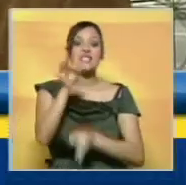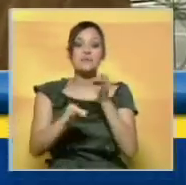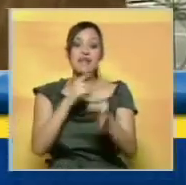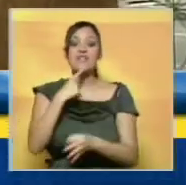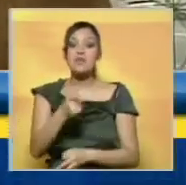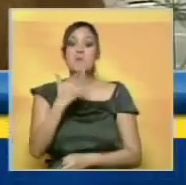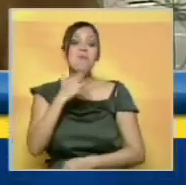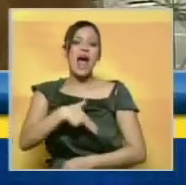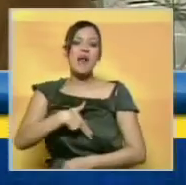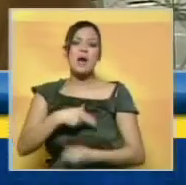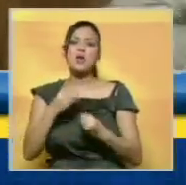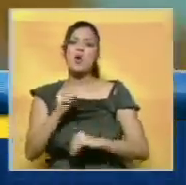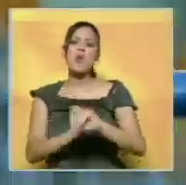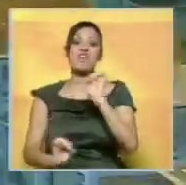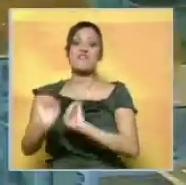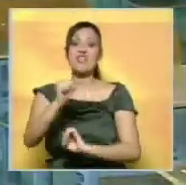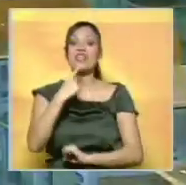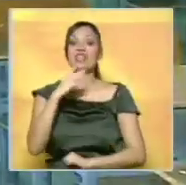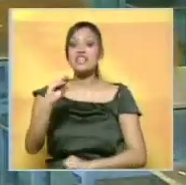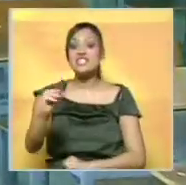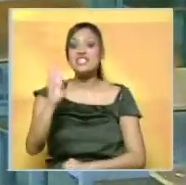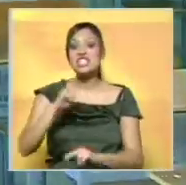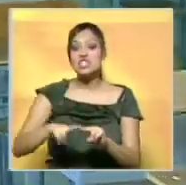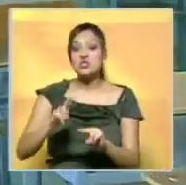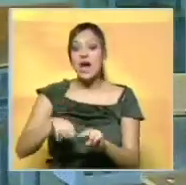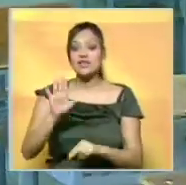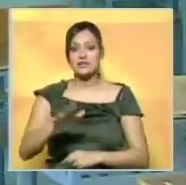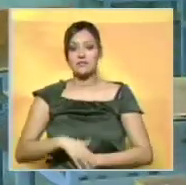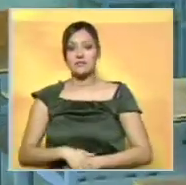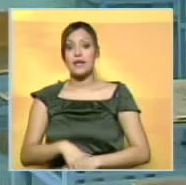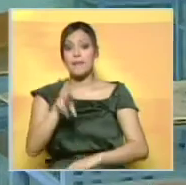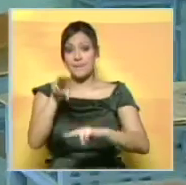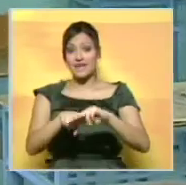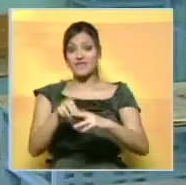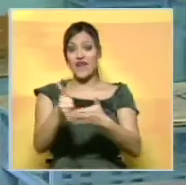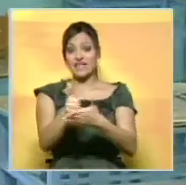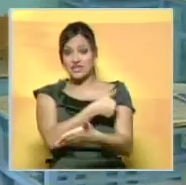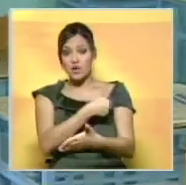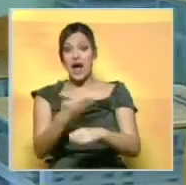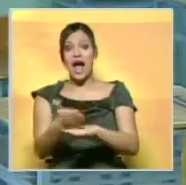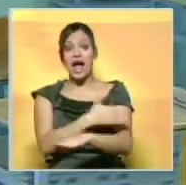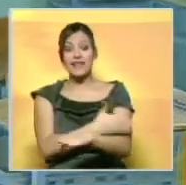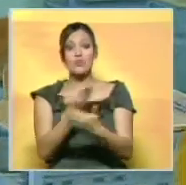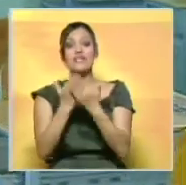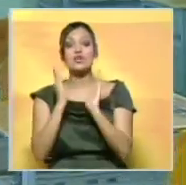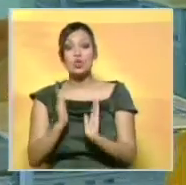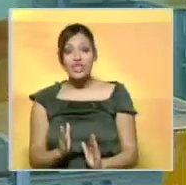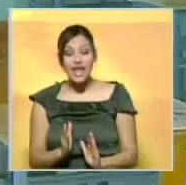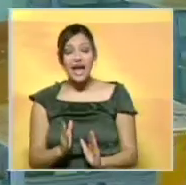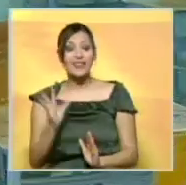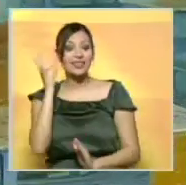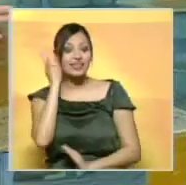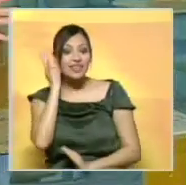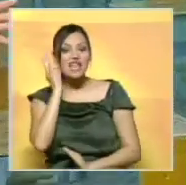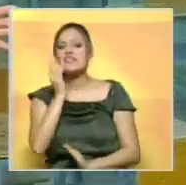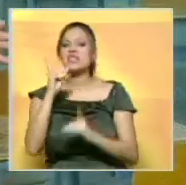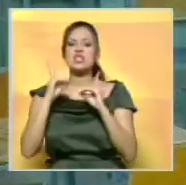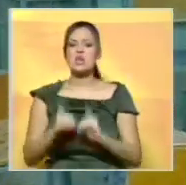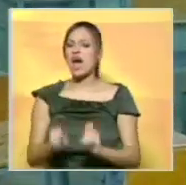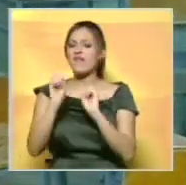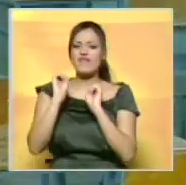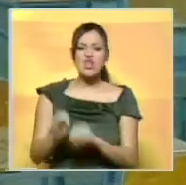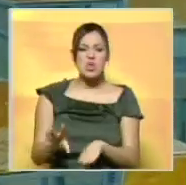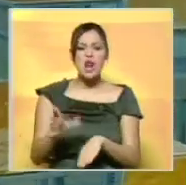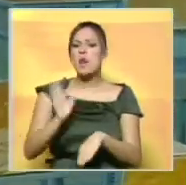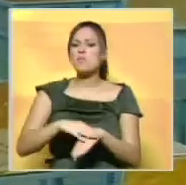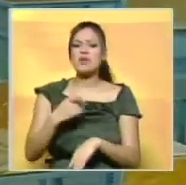si no tienen el arma, ¿cómo se defienden? Esta mesa quedó vacía. En ella se sentaba un estudiante quien decidió abandonar los estudios